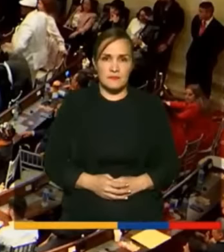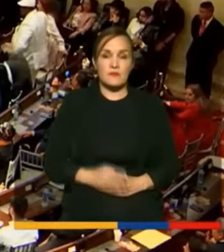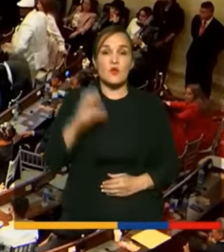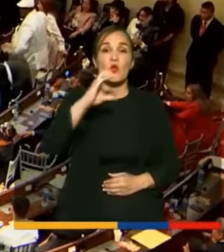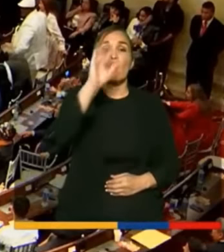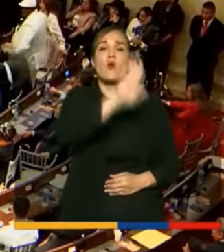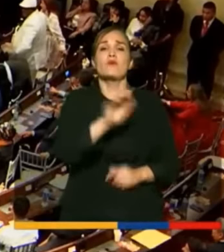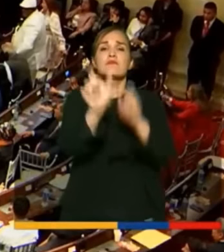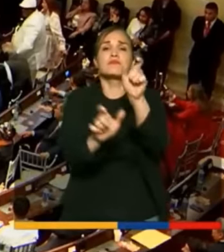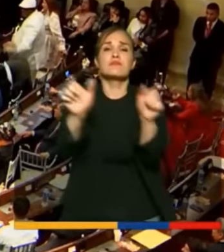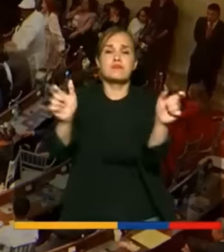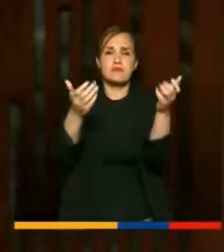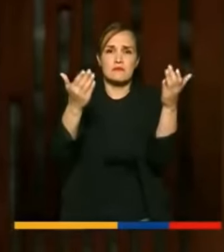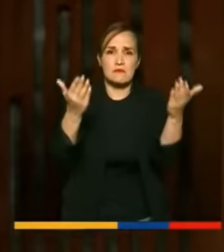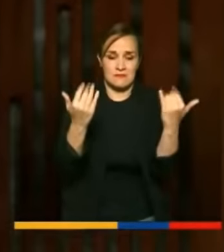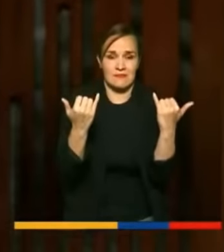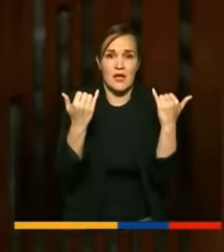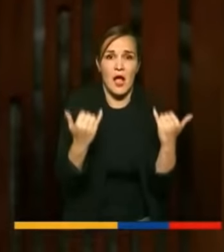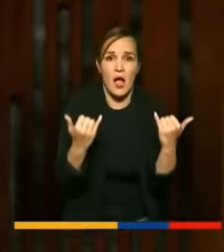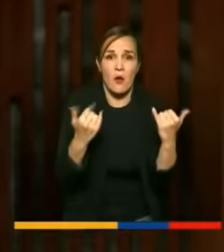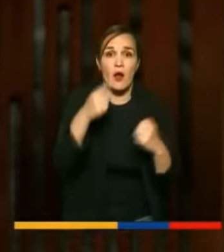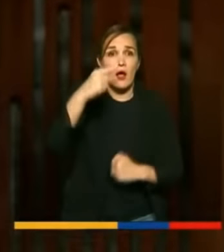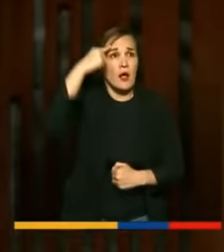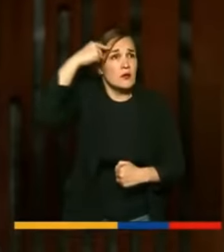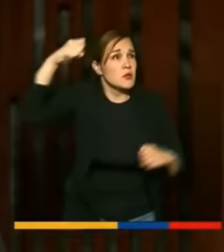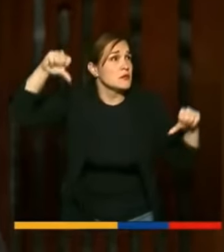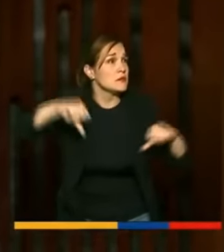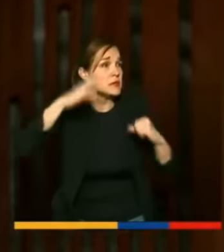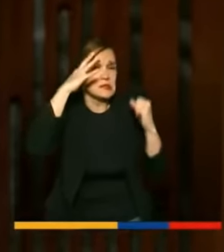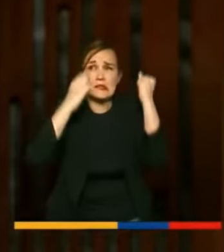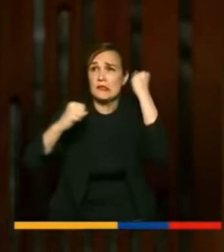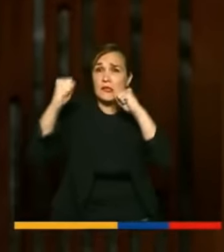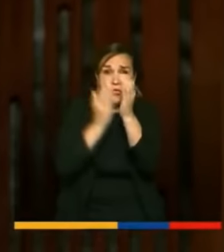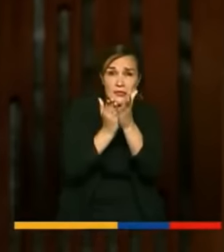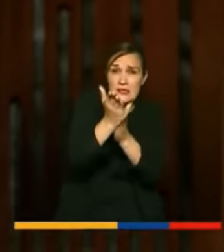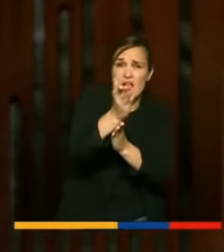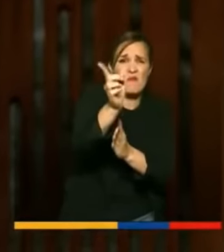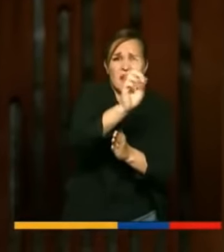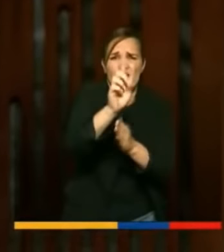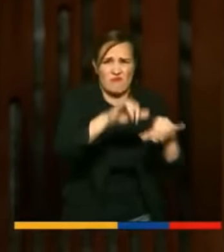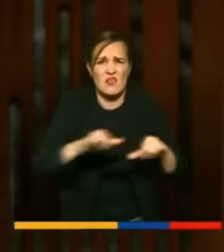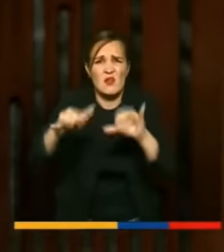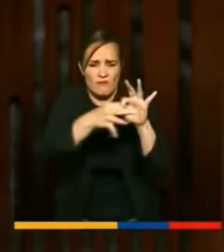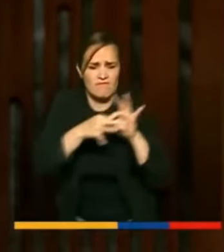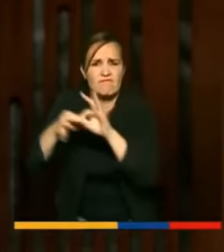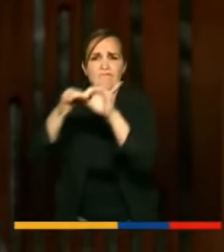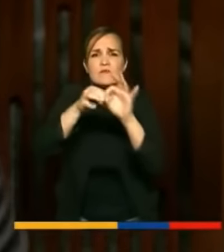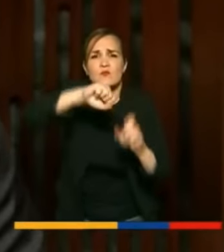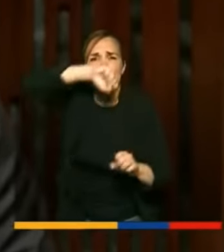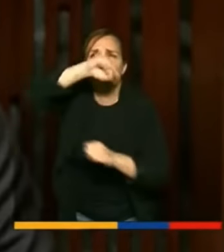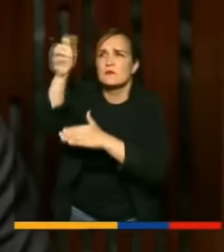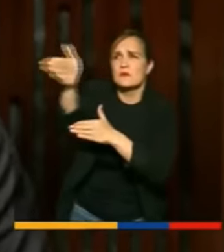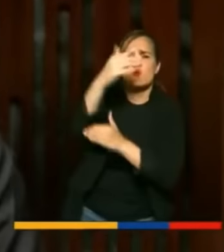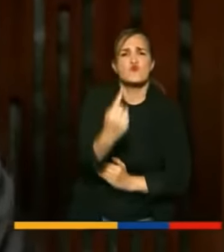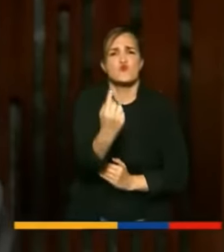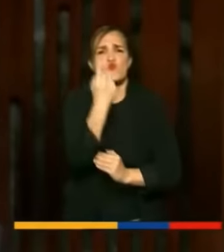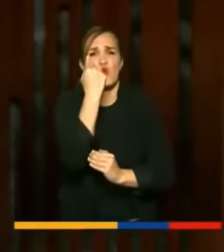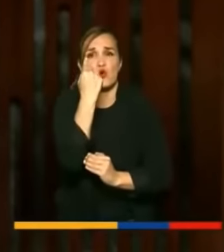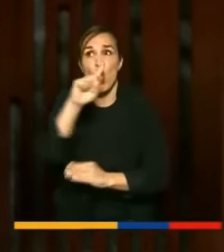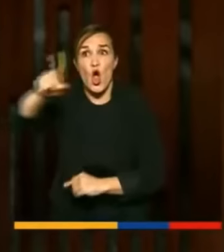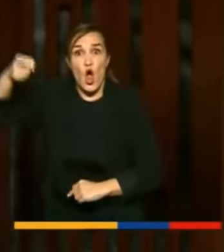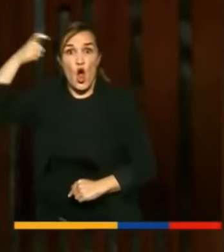siempre. Esta pesadilla no durará para siempre. Somos un mismo pueblo, una sola nación a la que este gobierno